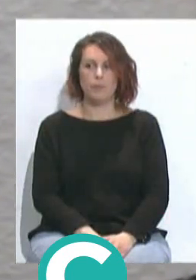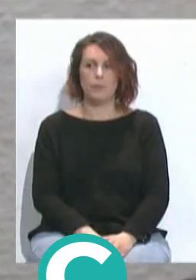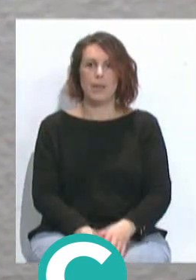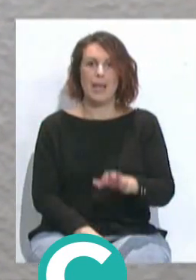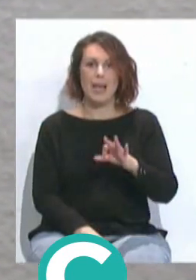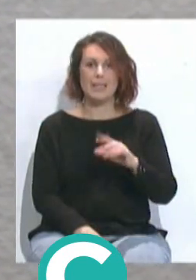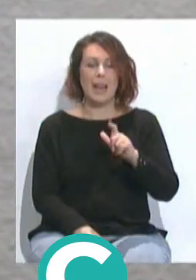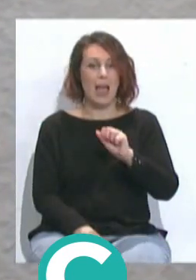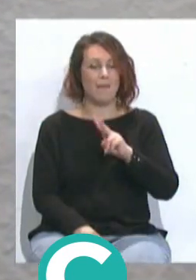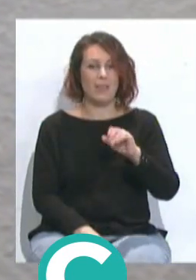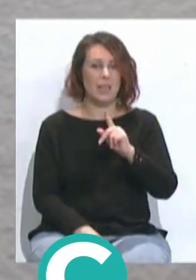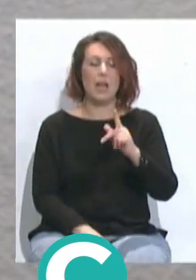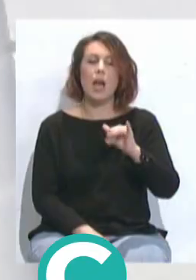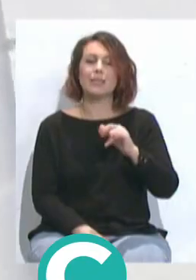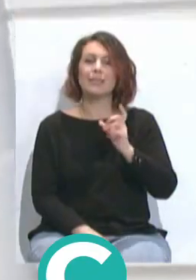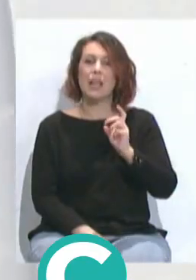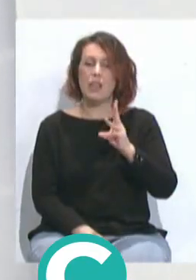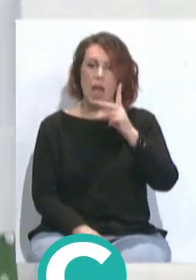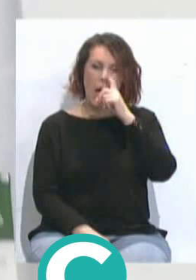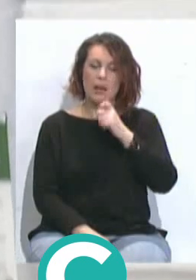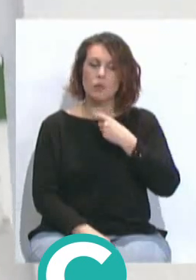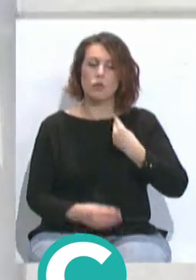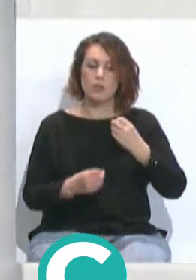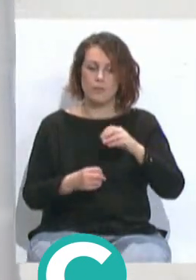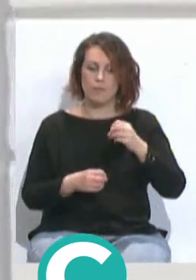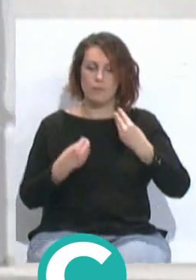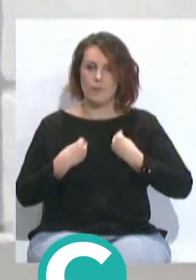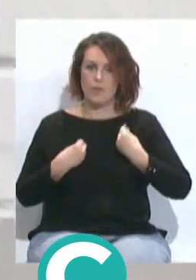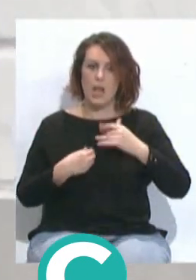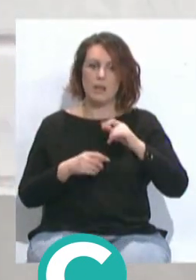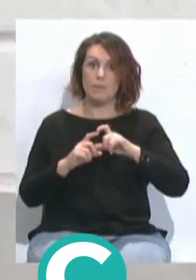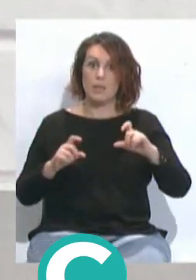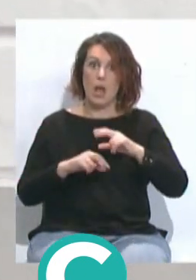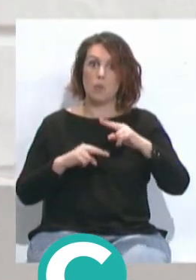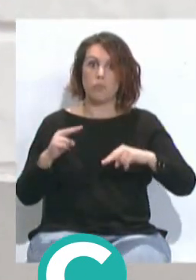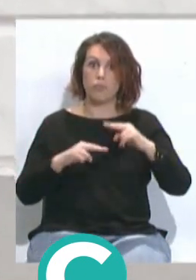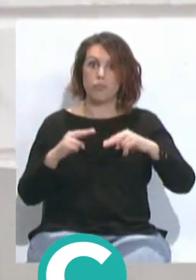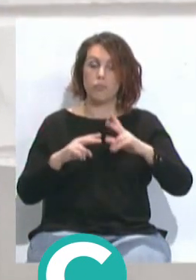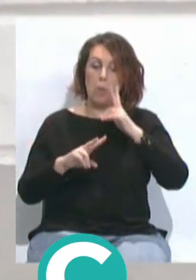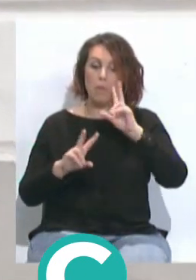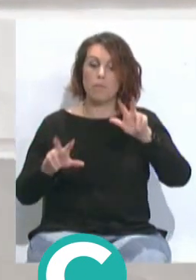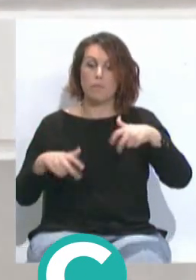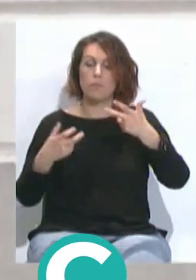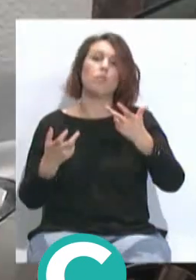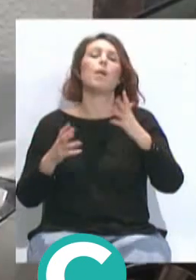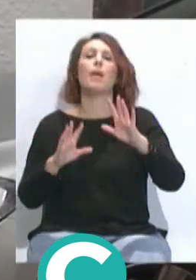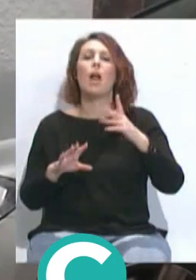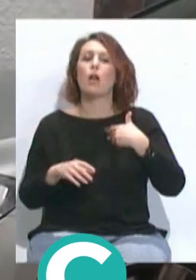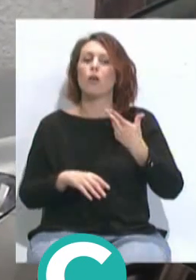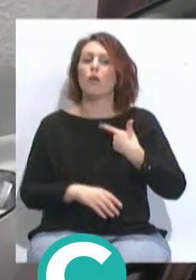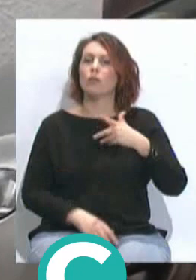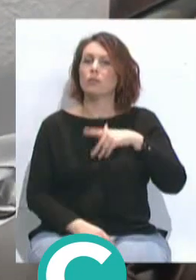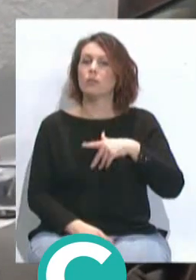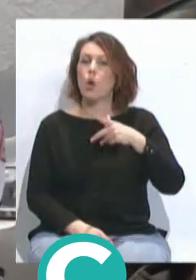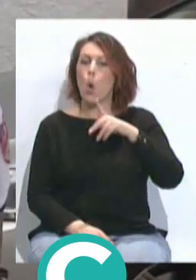Slavik Kirilenko lleva 13 años afincado en San Fernando donde tiene una empresa de construcción y reformas pero es originario